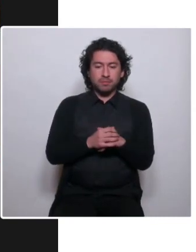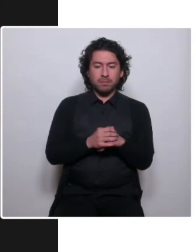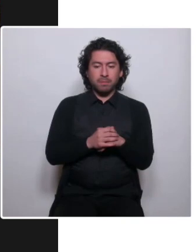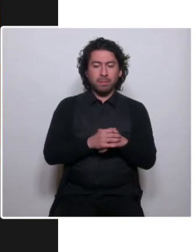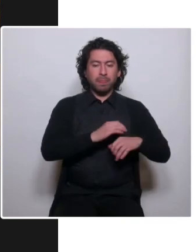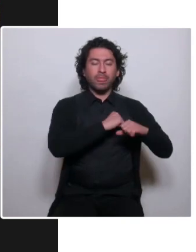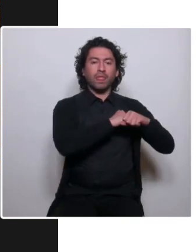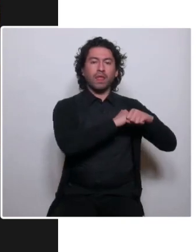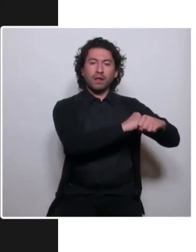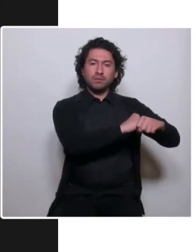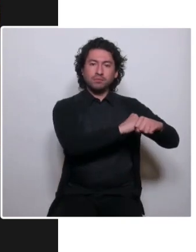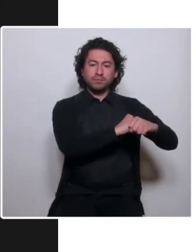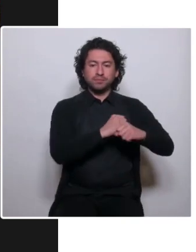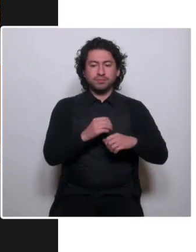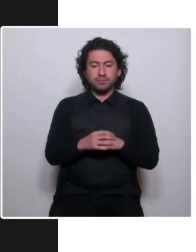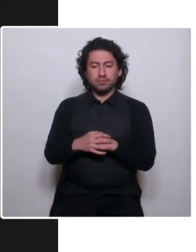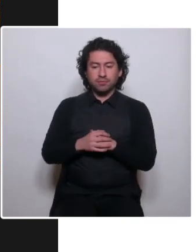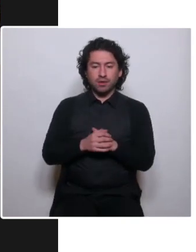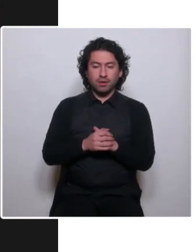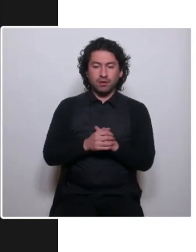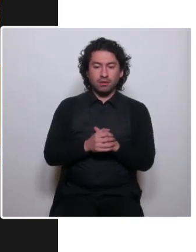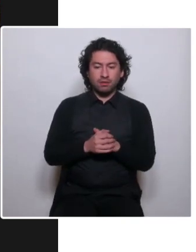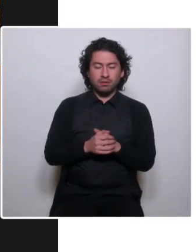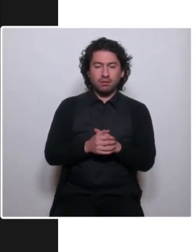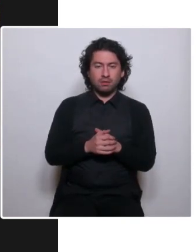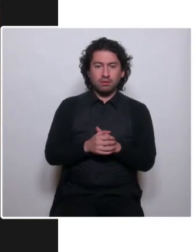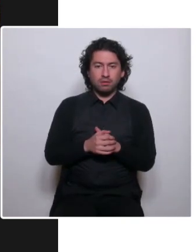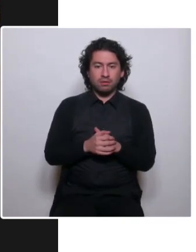En contra, señor secretario.